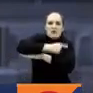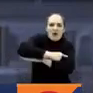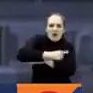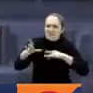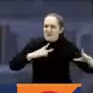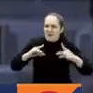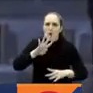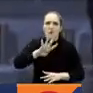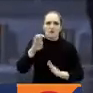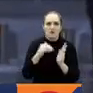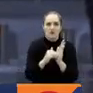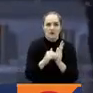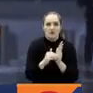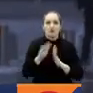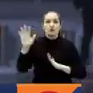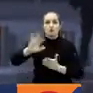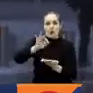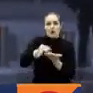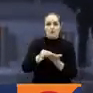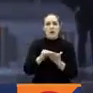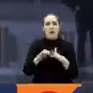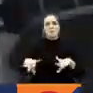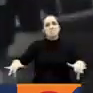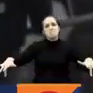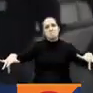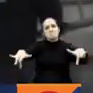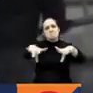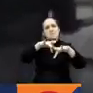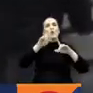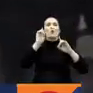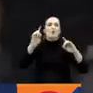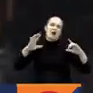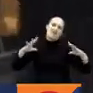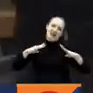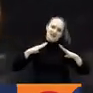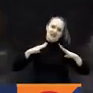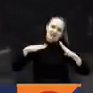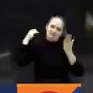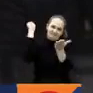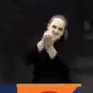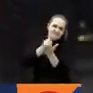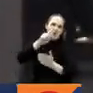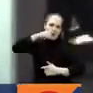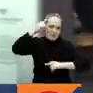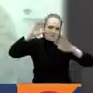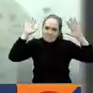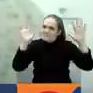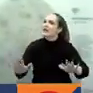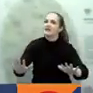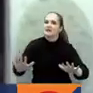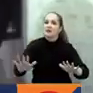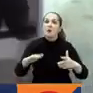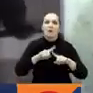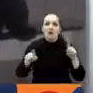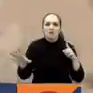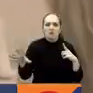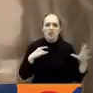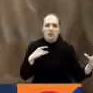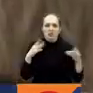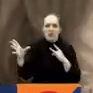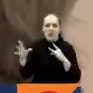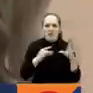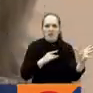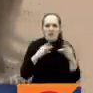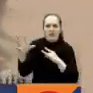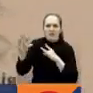Y aunque las calles de Moscú están casi solitarias debido a la semana de vacaciones obligatoria por el gobierno, el golpe de contagios se mantiene en alza. Otro